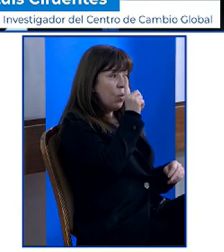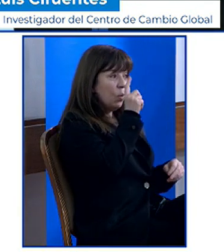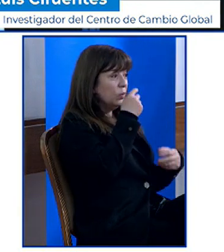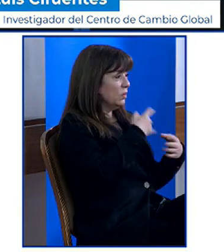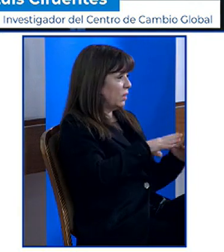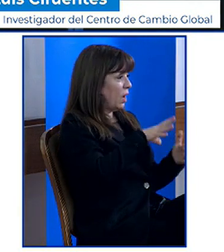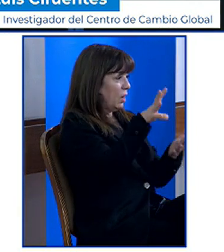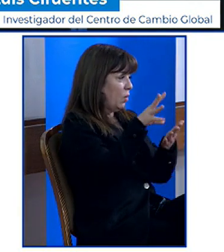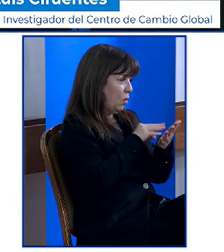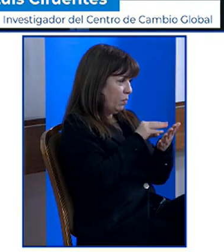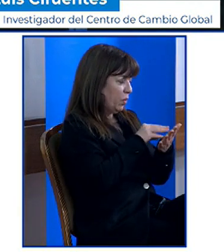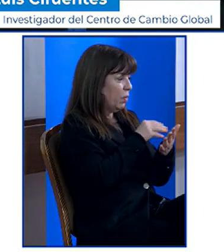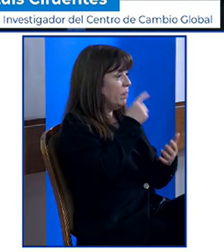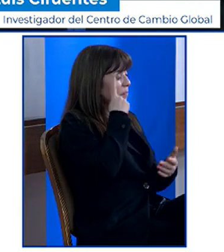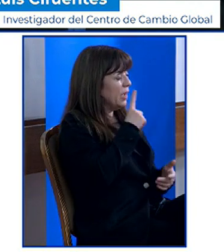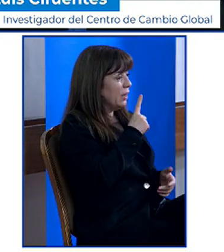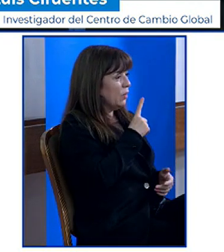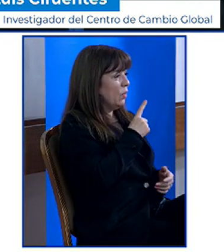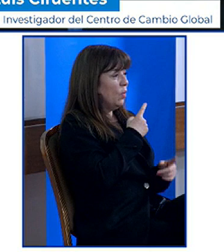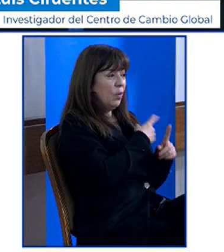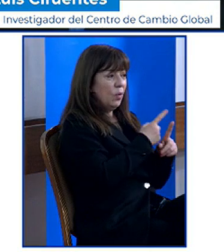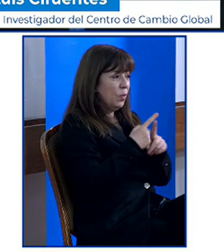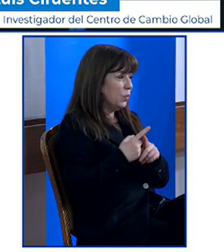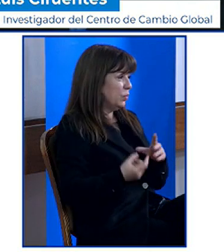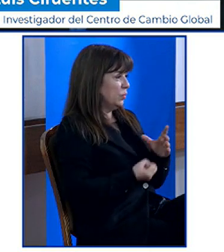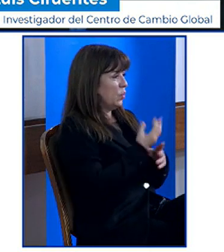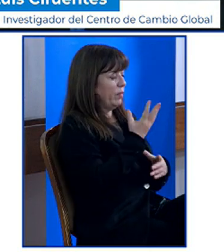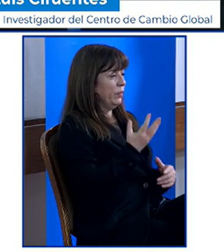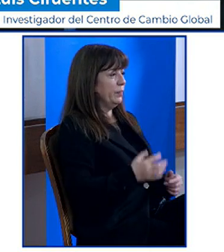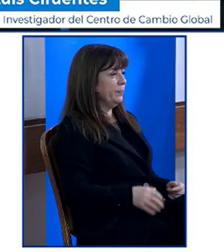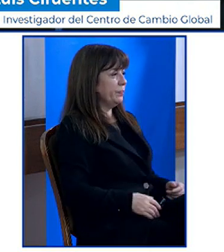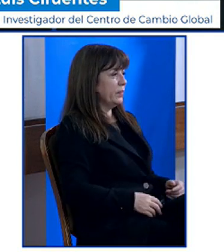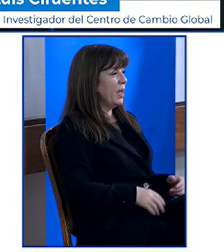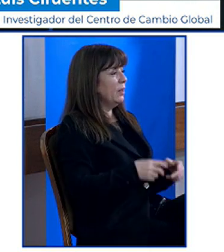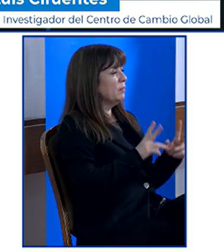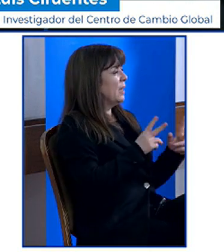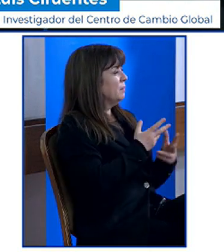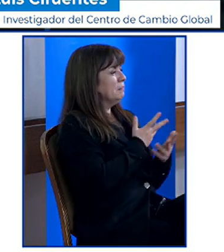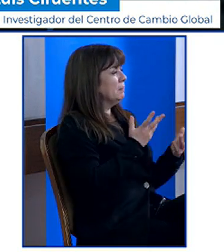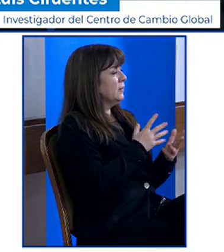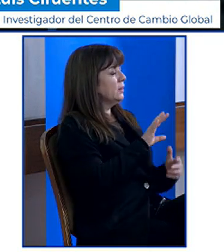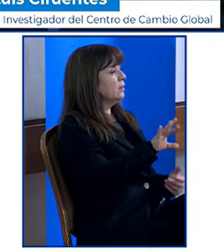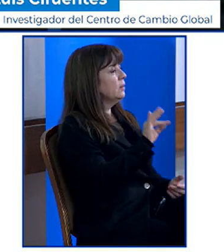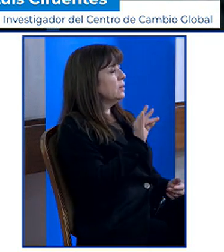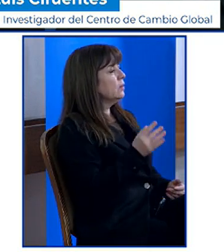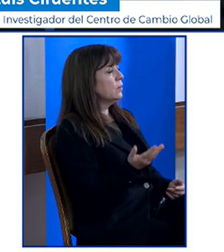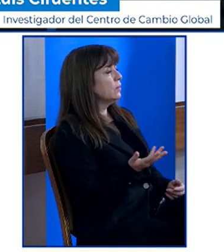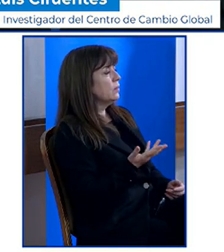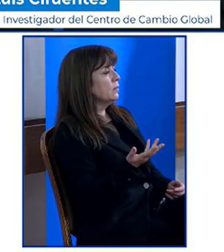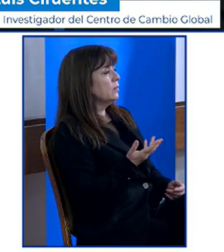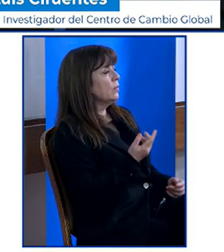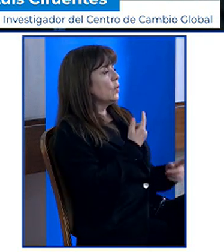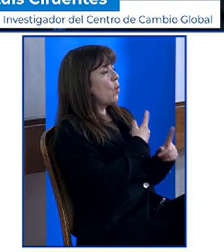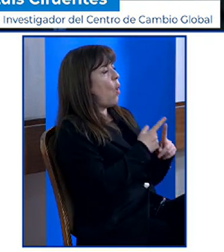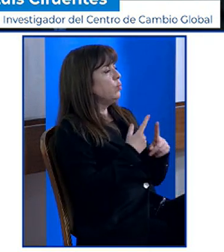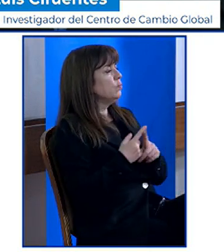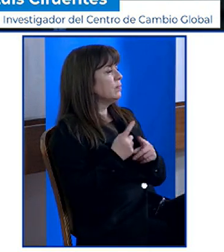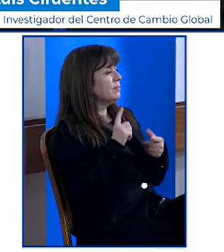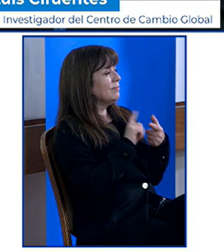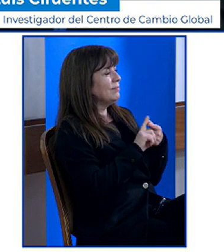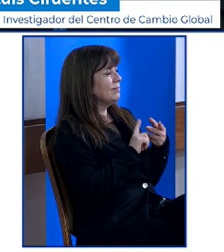las visitas médicas a nivel individual. Y eso nos permite encontrar otro tipo